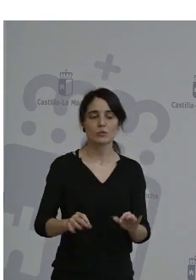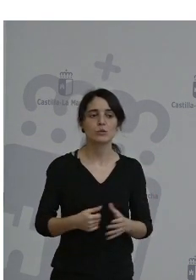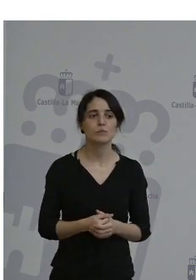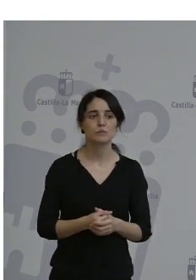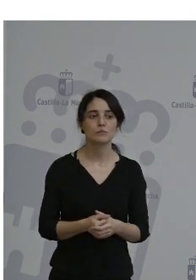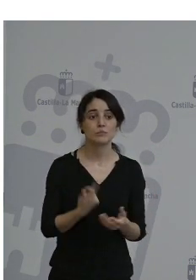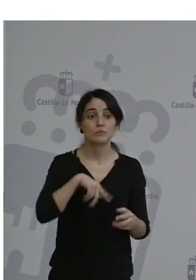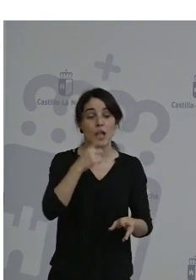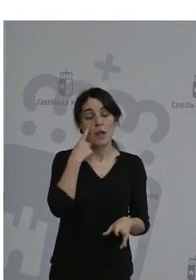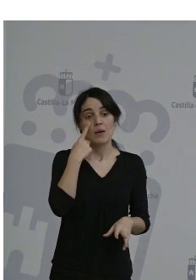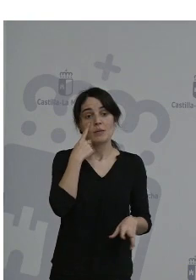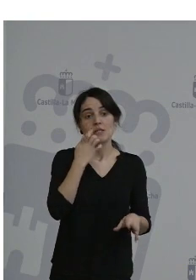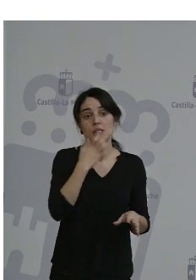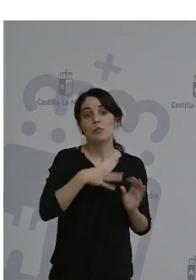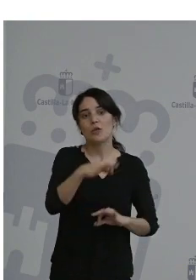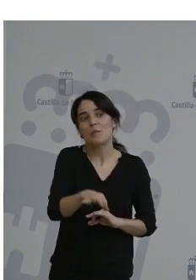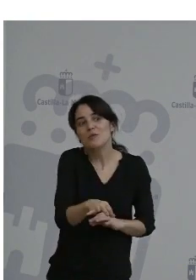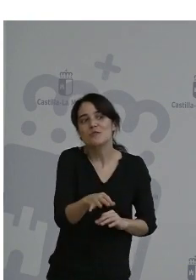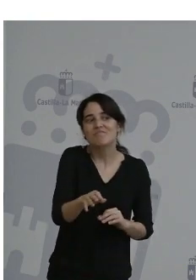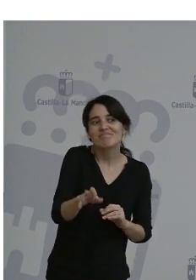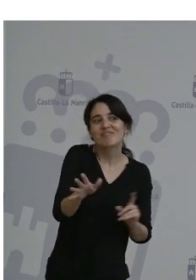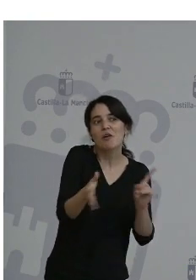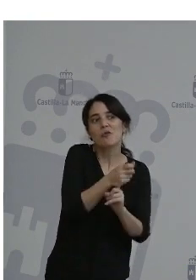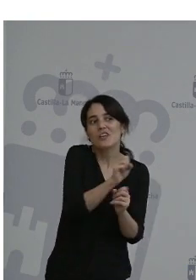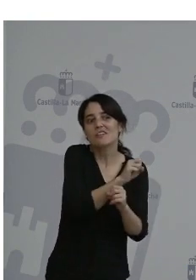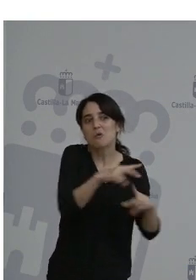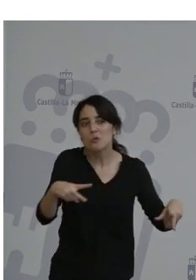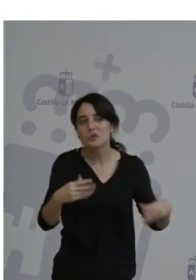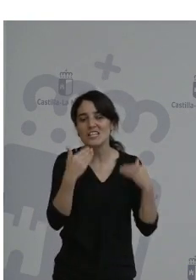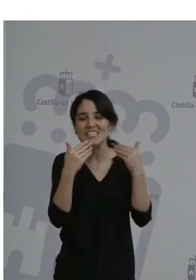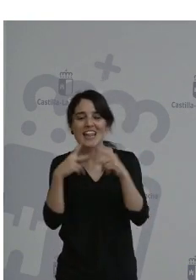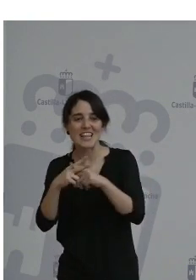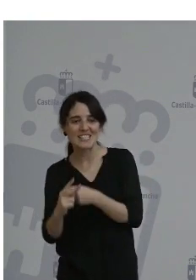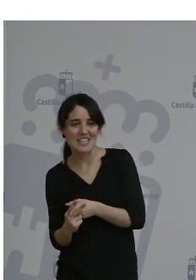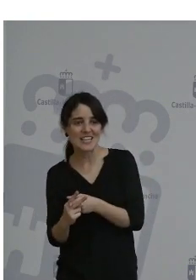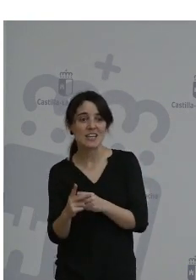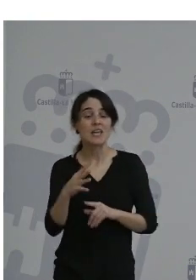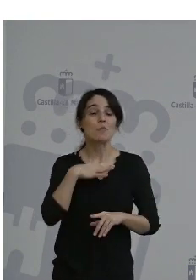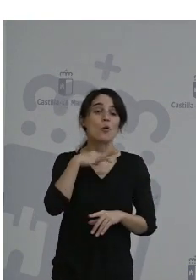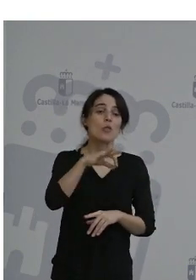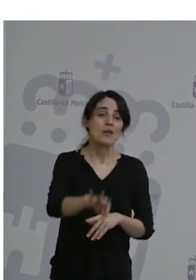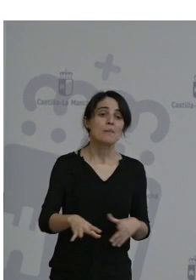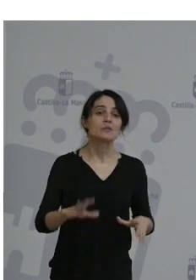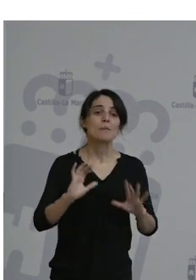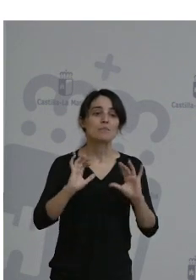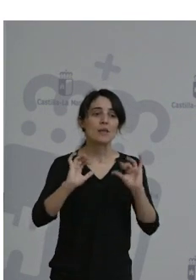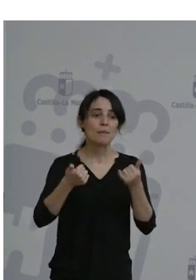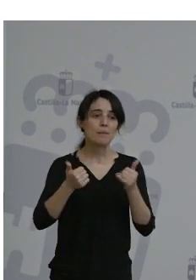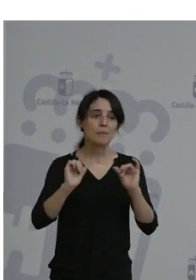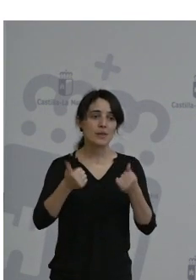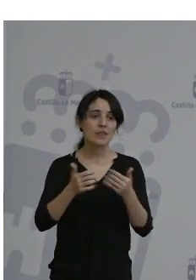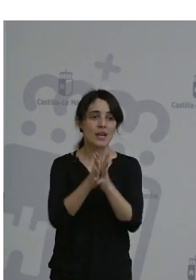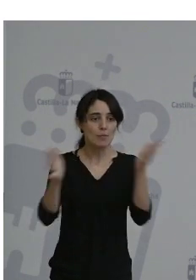ver si podemos sacar algo en claro con este taller y podemos empezar a promover, a facilitar la